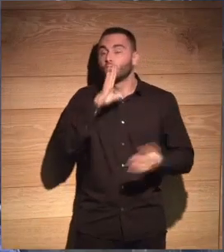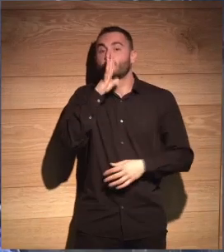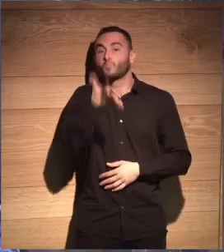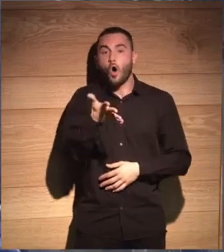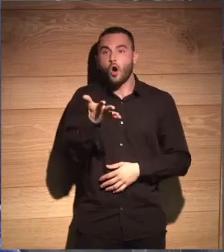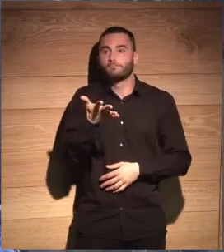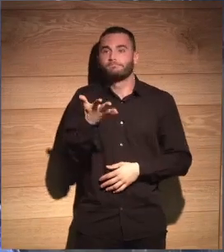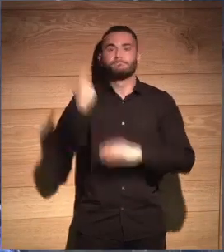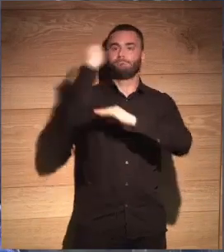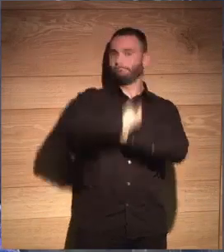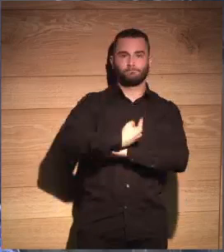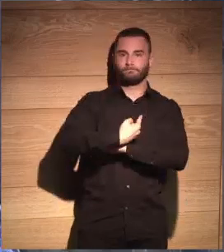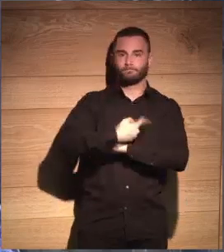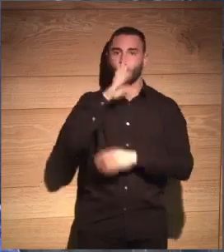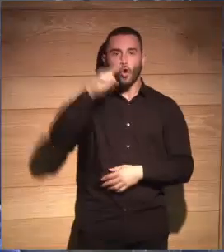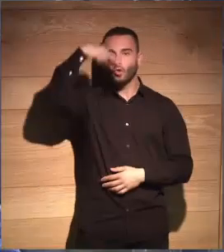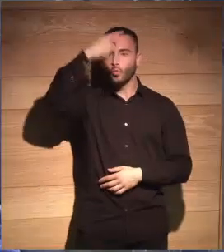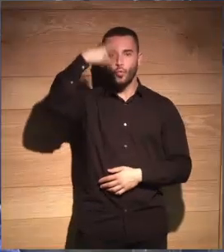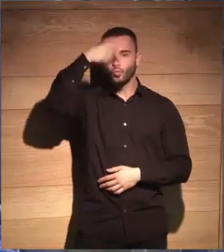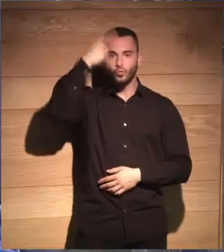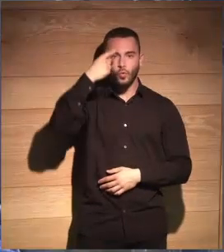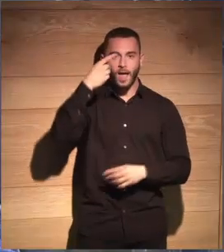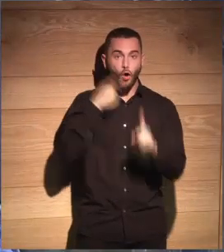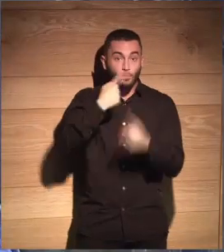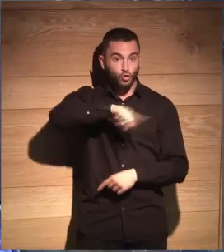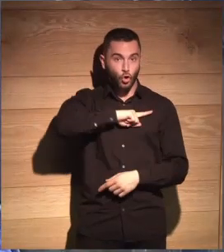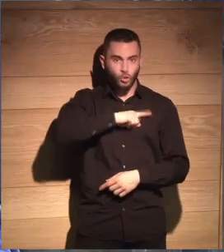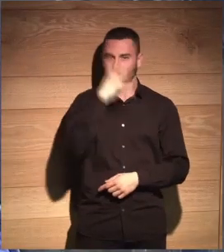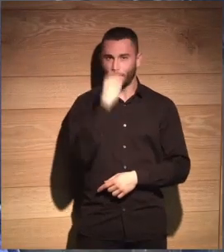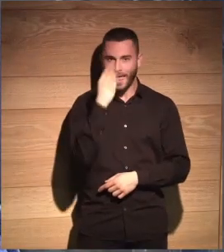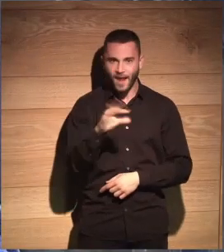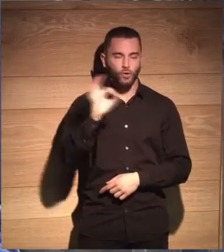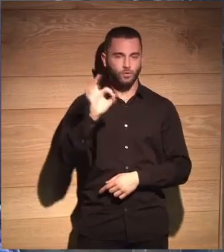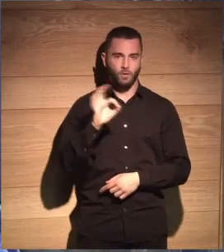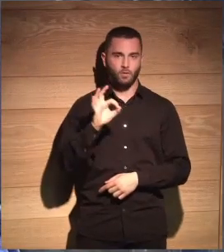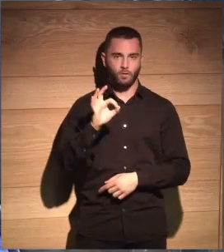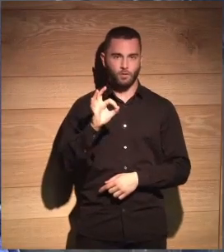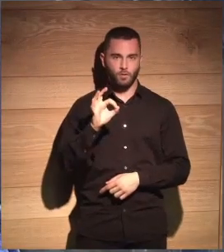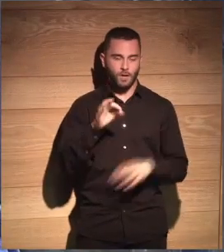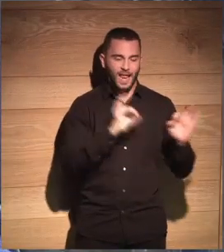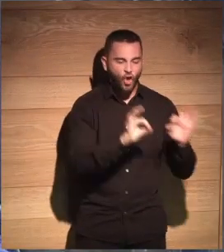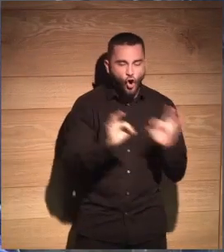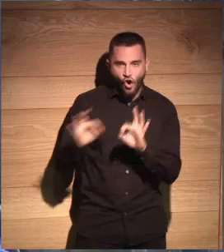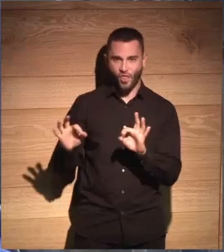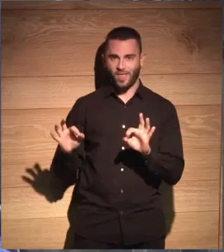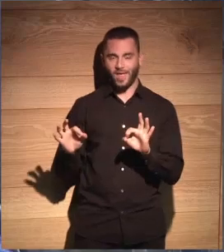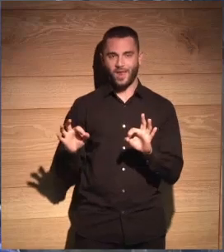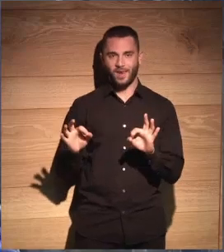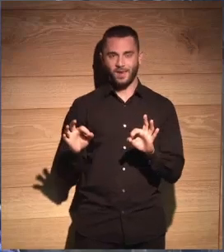te imponen, porque culturalmente para nosotros, pues yo qué sé, los perros son la imagen del orden, porque siempre han